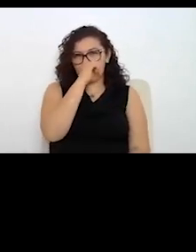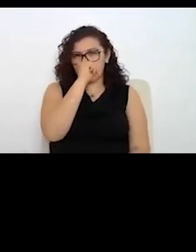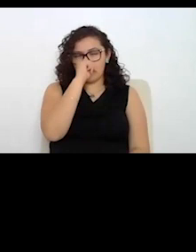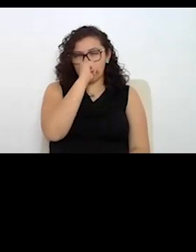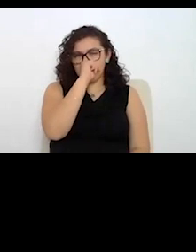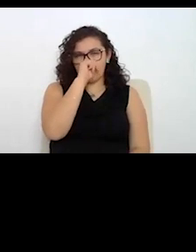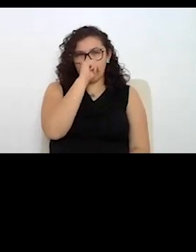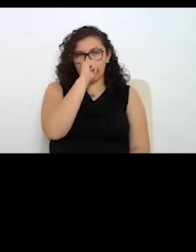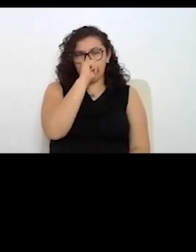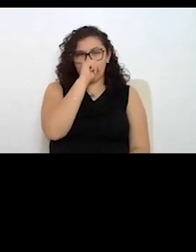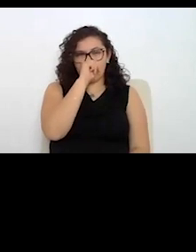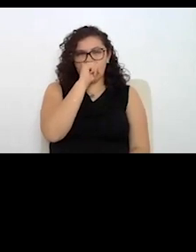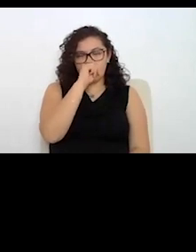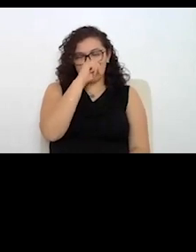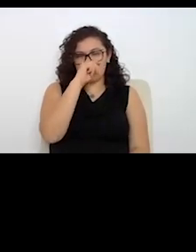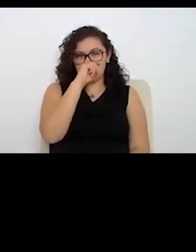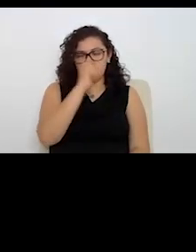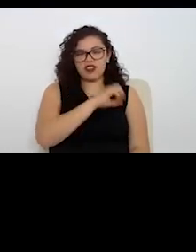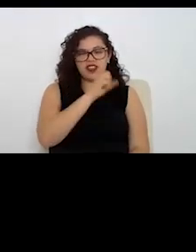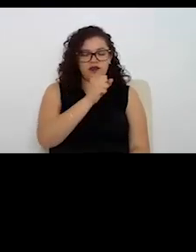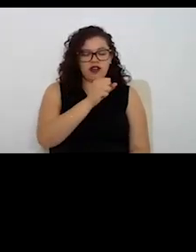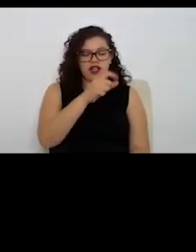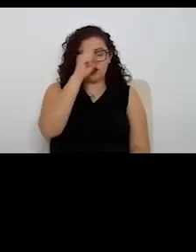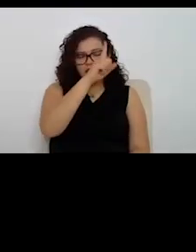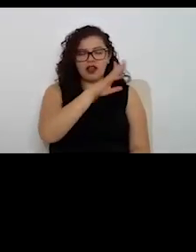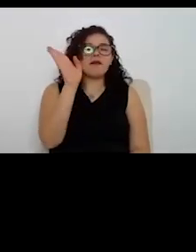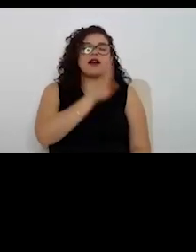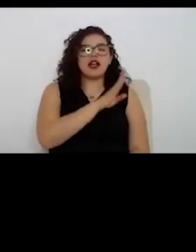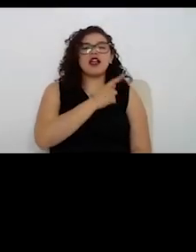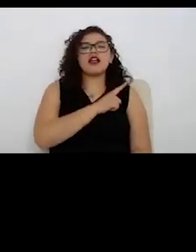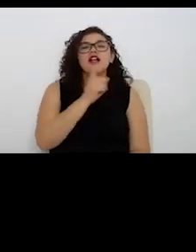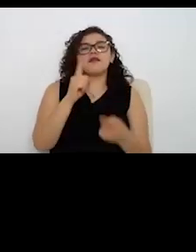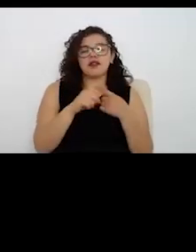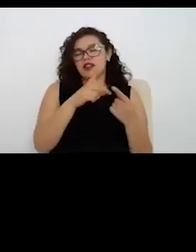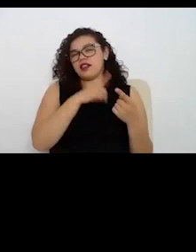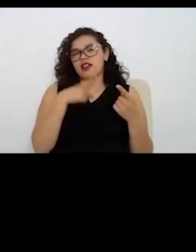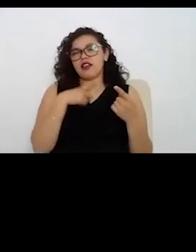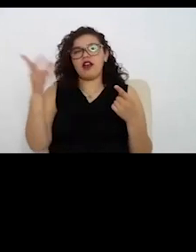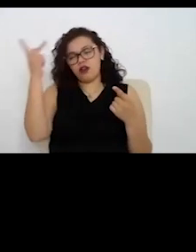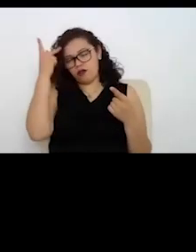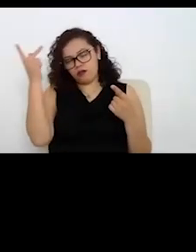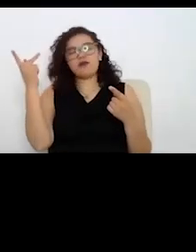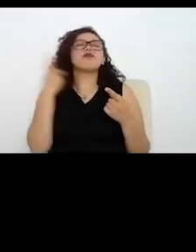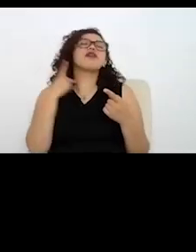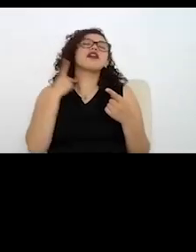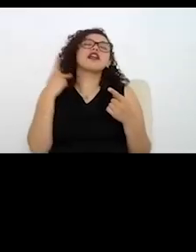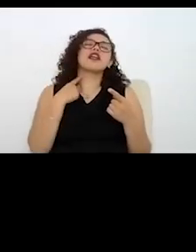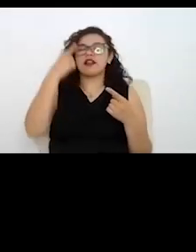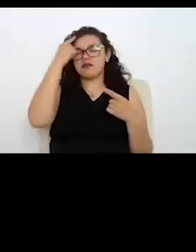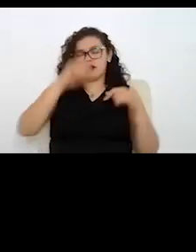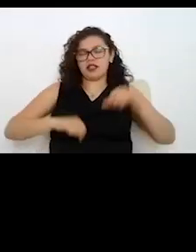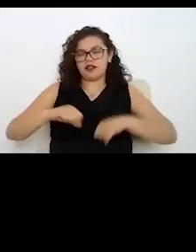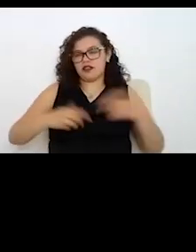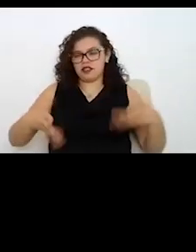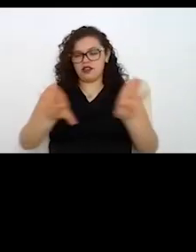de darte una mala recomendación, sería, primero que nada, procura tener una política de cómo va a llevarse a cabo estas actividades en modalidad híbrida.